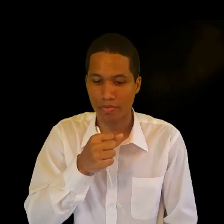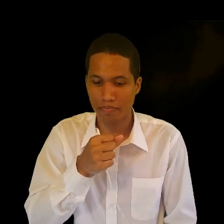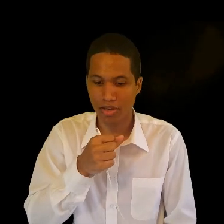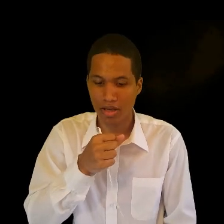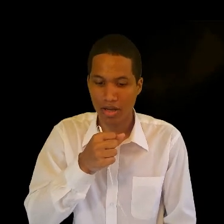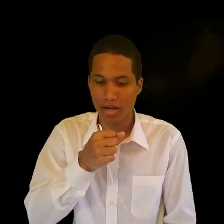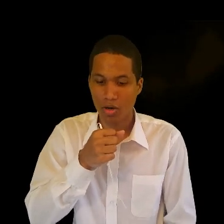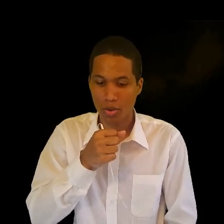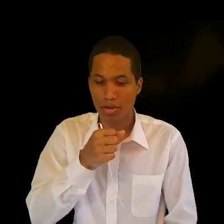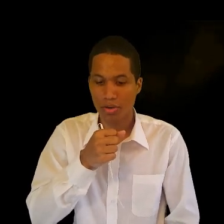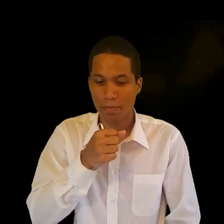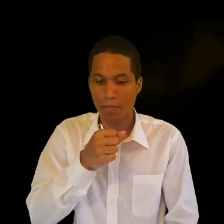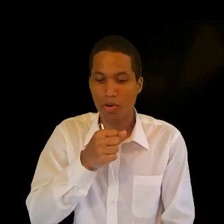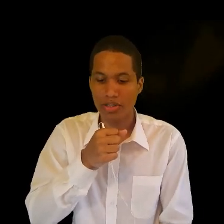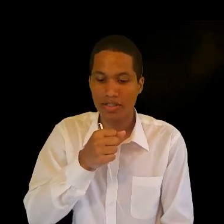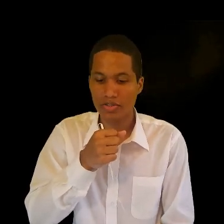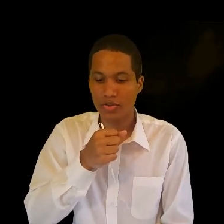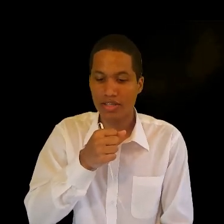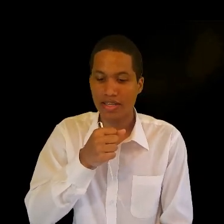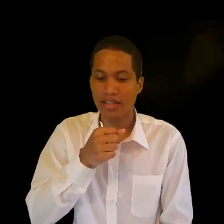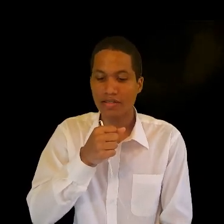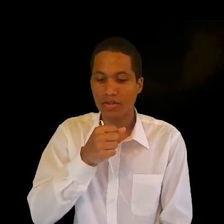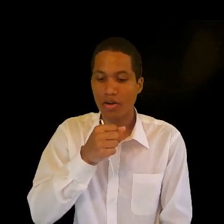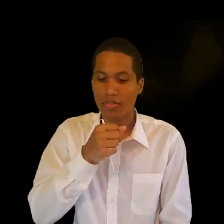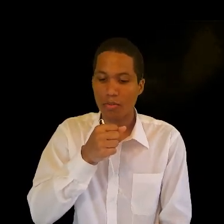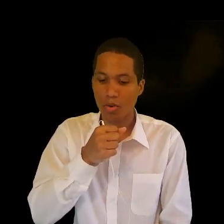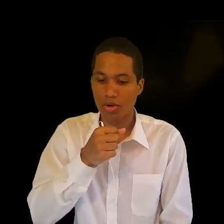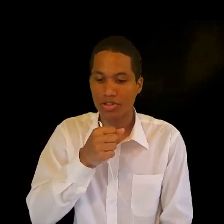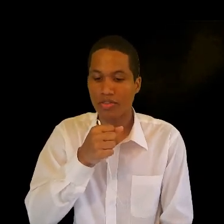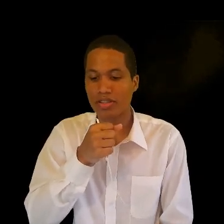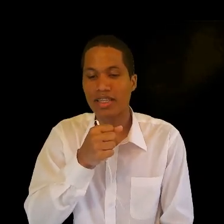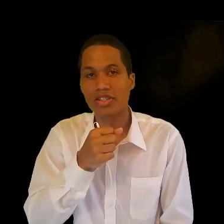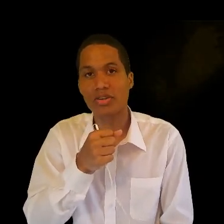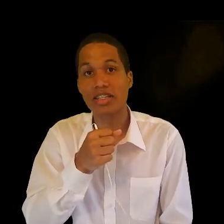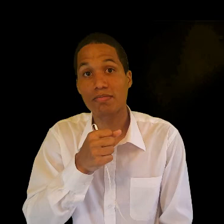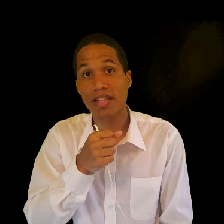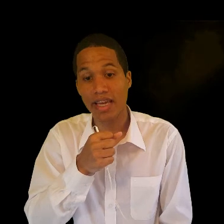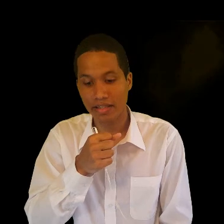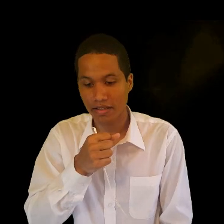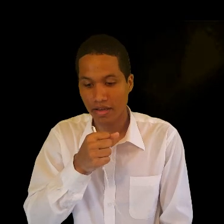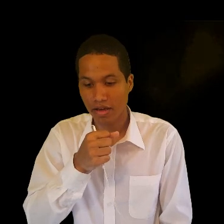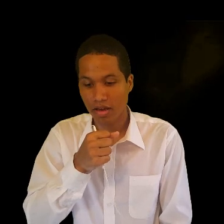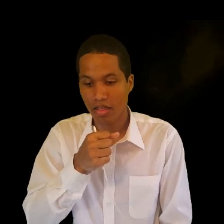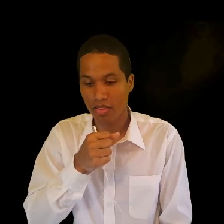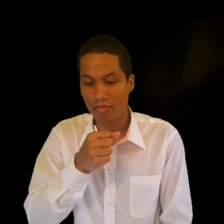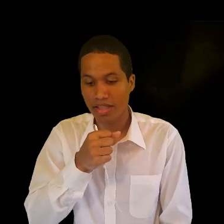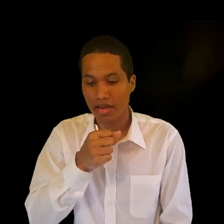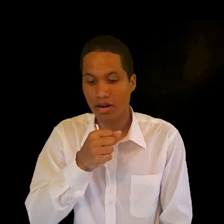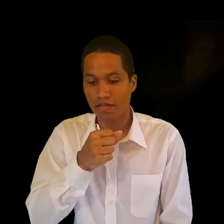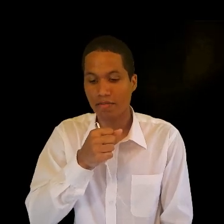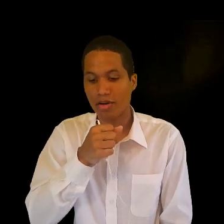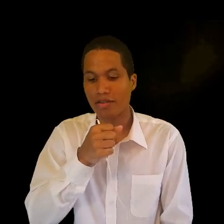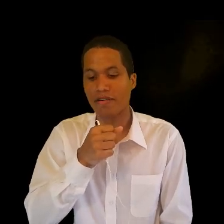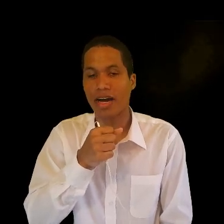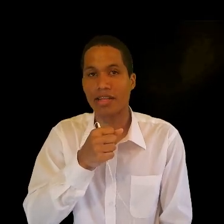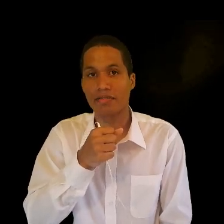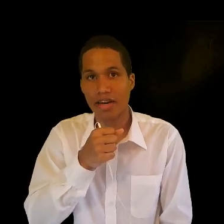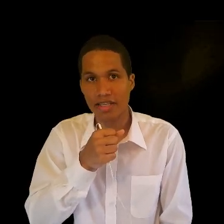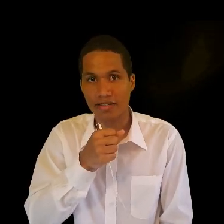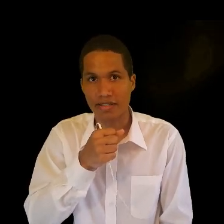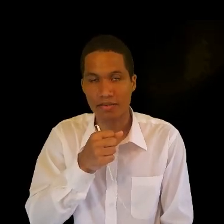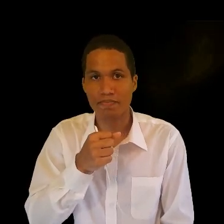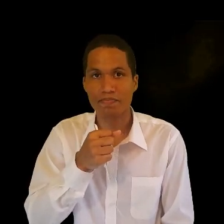mismo tiempo. Luego, pointing to the sentence on the board, the teacher explained the meaning of